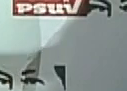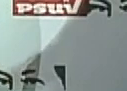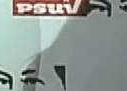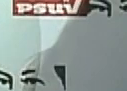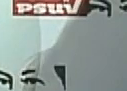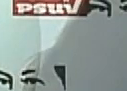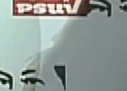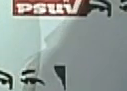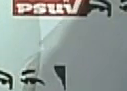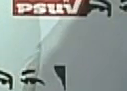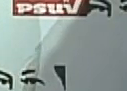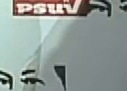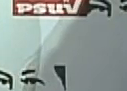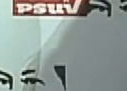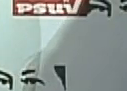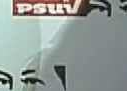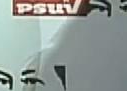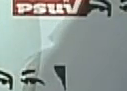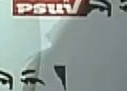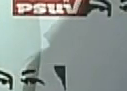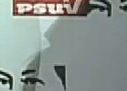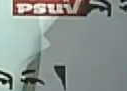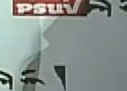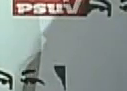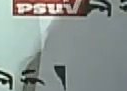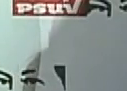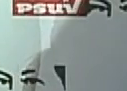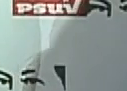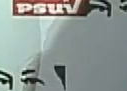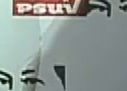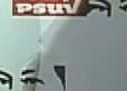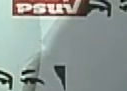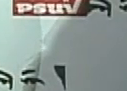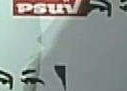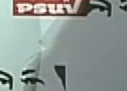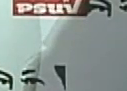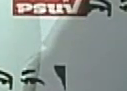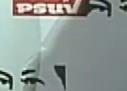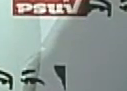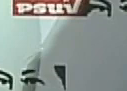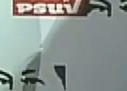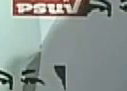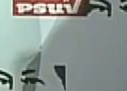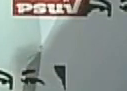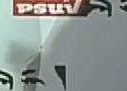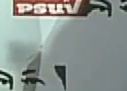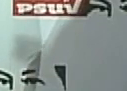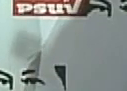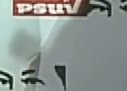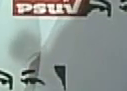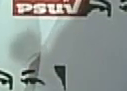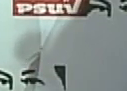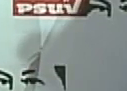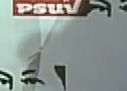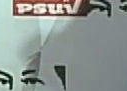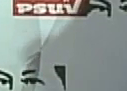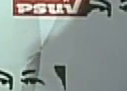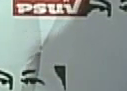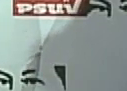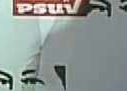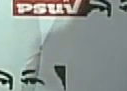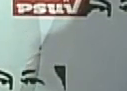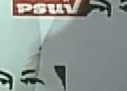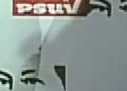Muy buenas tardes a todas y a todos. Buenas tardes a la militancia del Partido Socialista Unido de Venezuela. Buenas tardes a todos